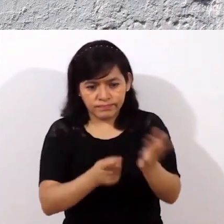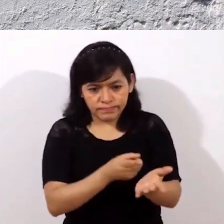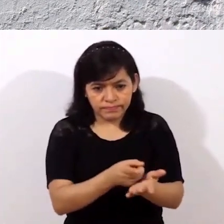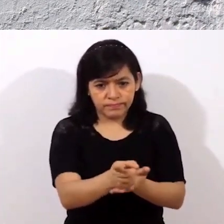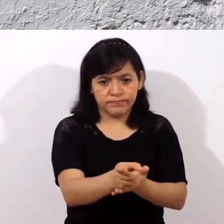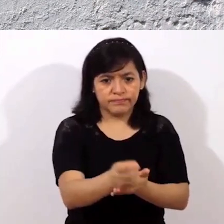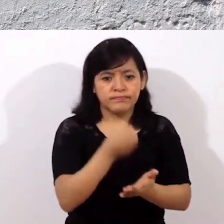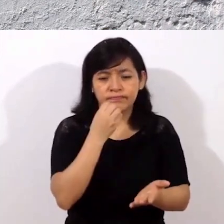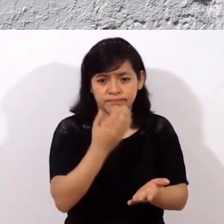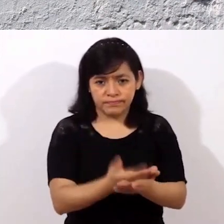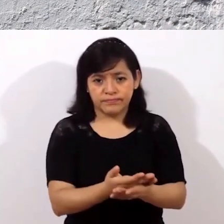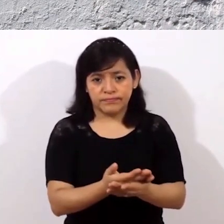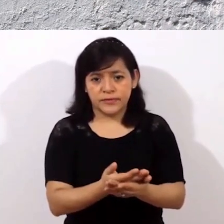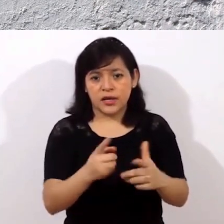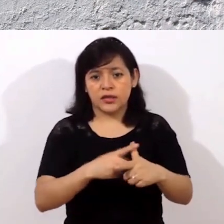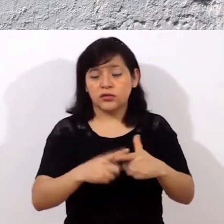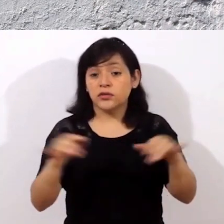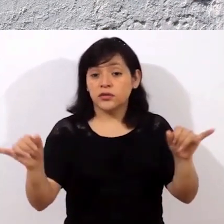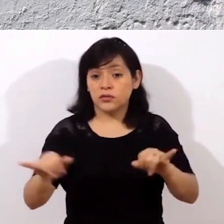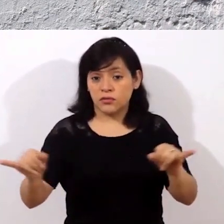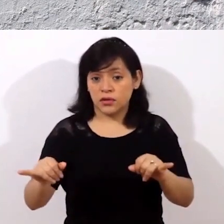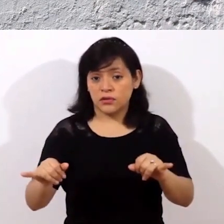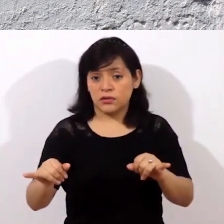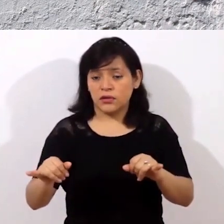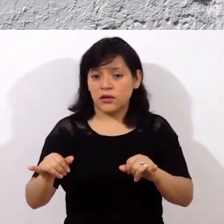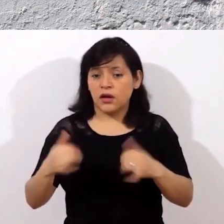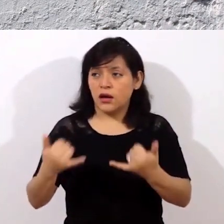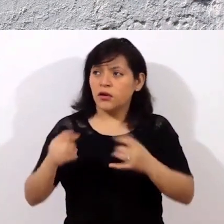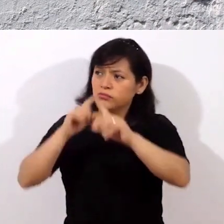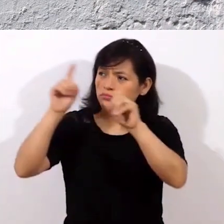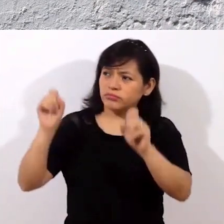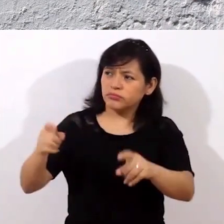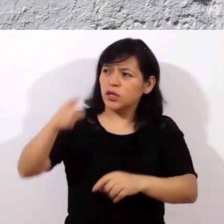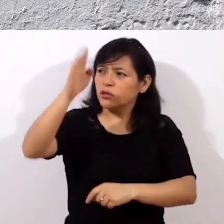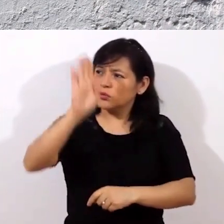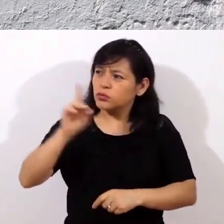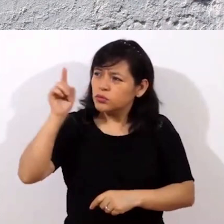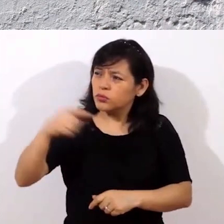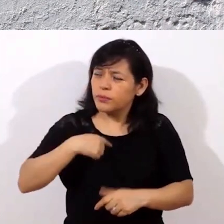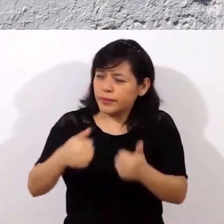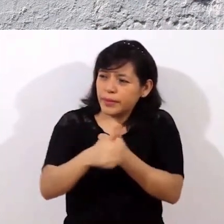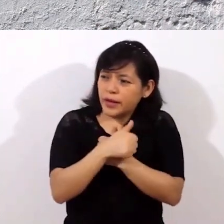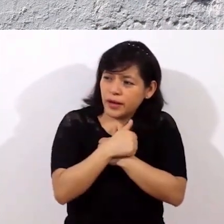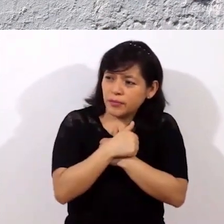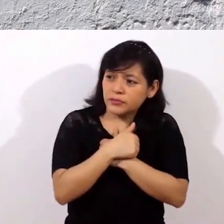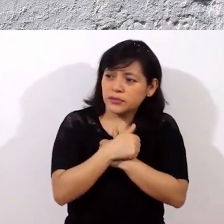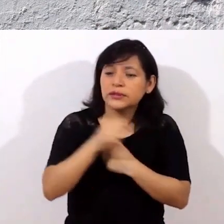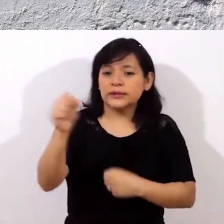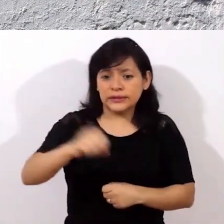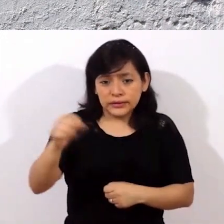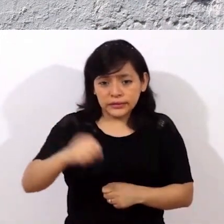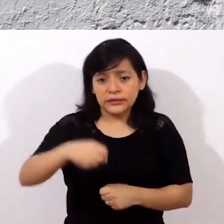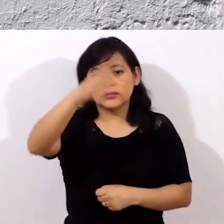¿me amas aún? Claro que nos ama. Y si te has hecho esta pregunta, tal vez tu vida ha sido más o menos así o diferente en